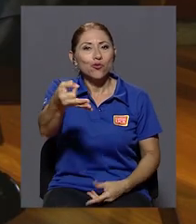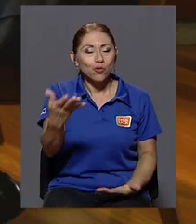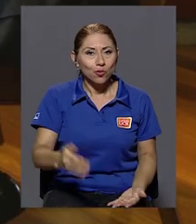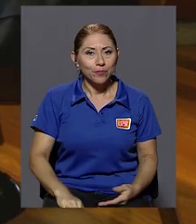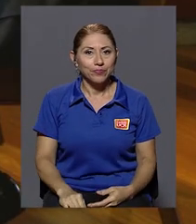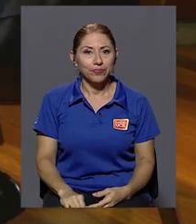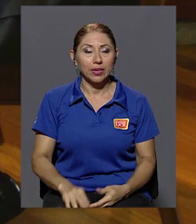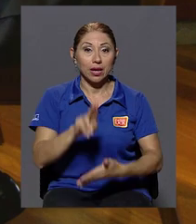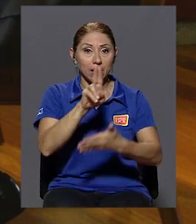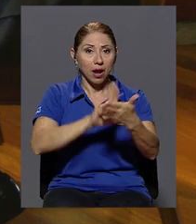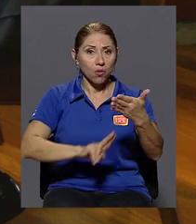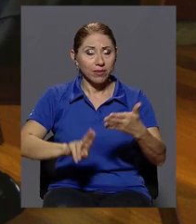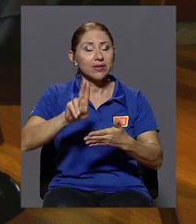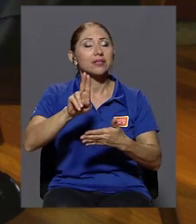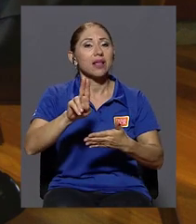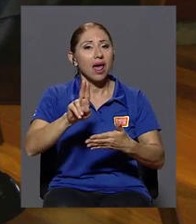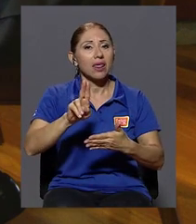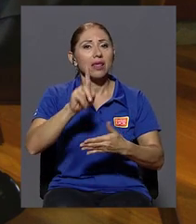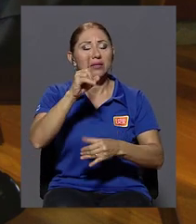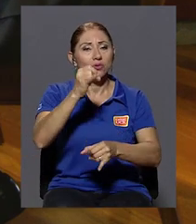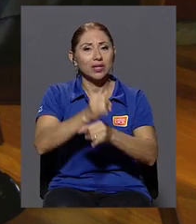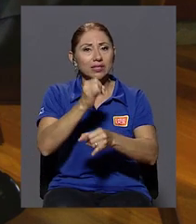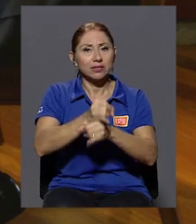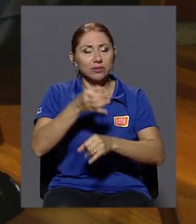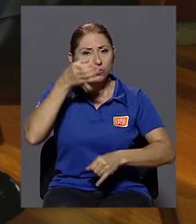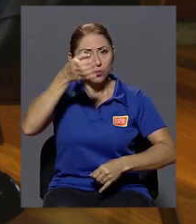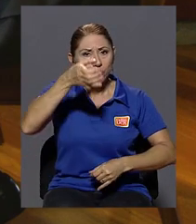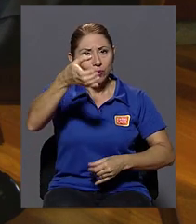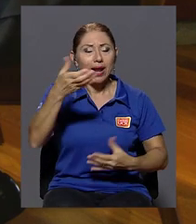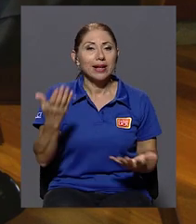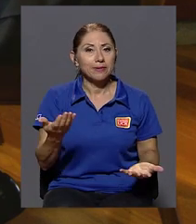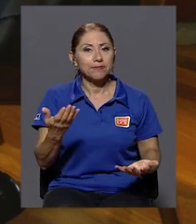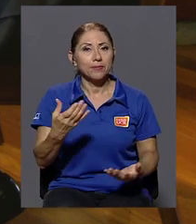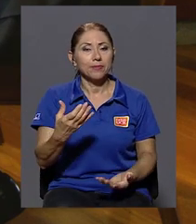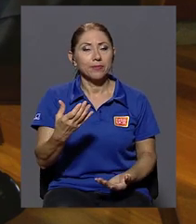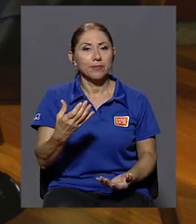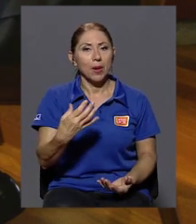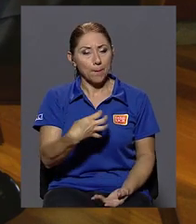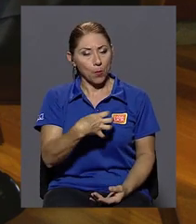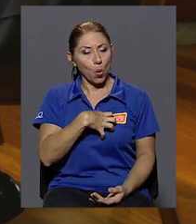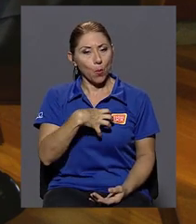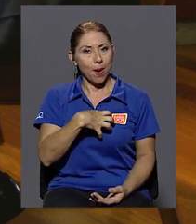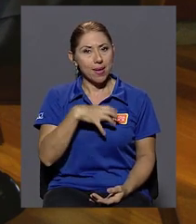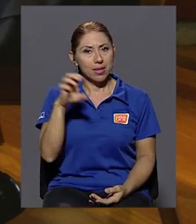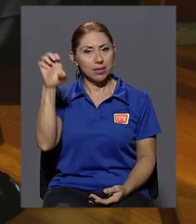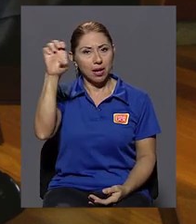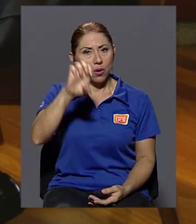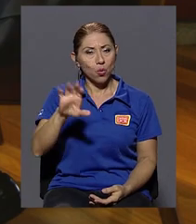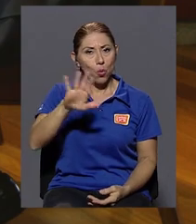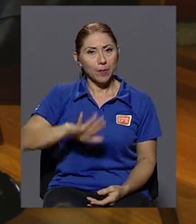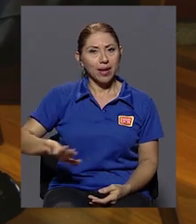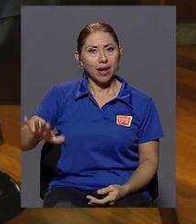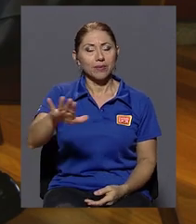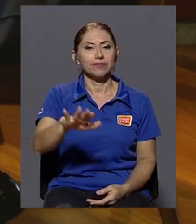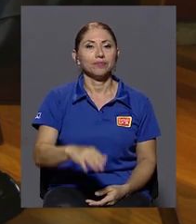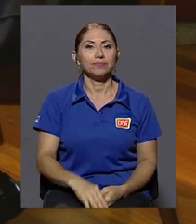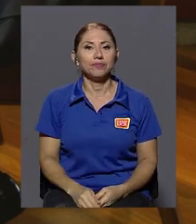futuro. La universidad es una institución cultural propiamente europea,